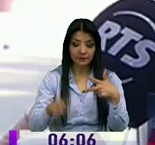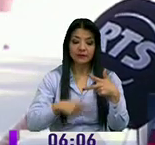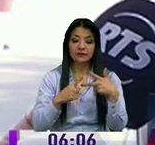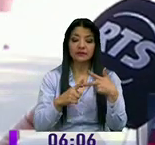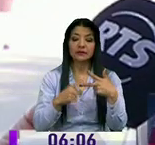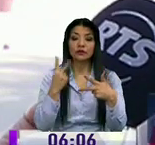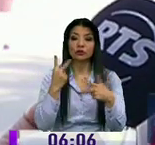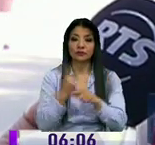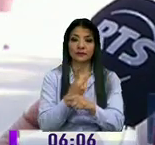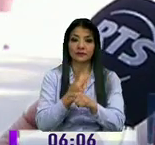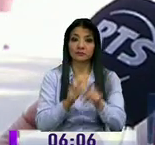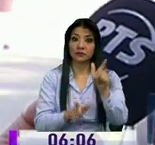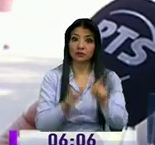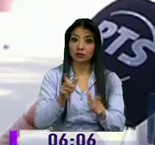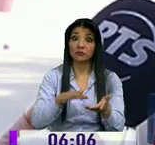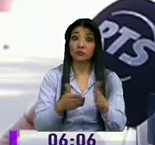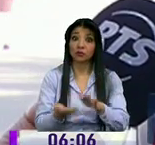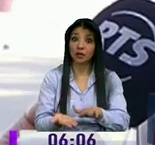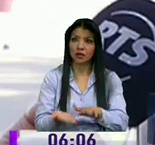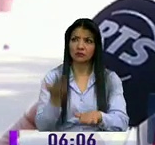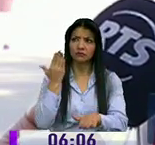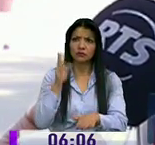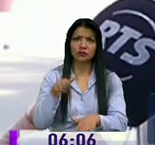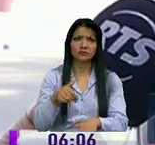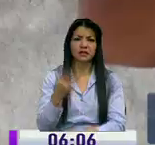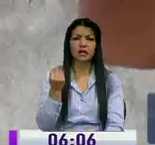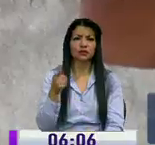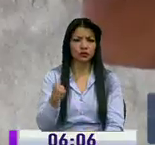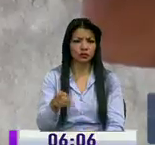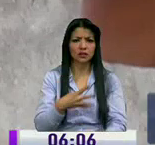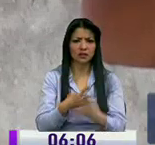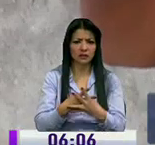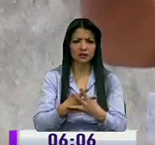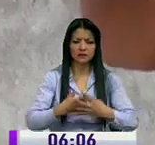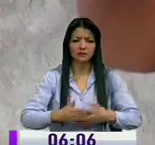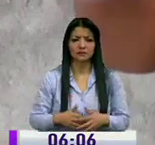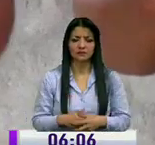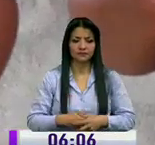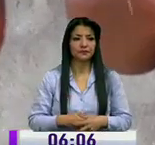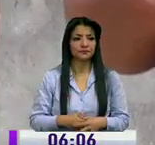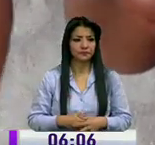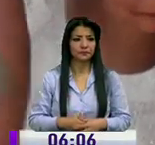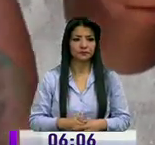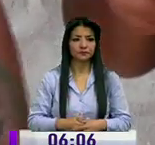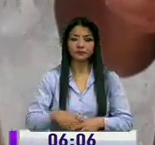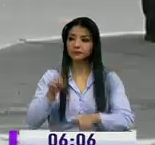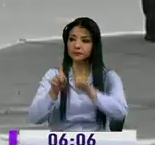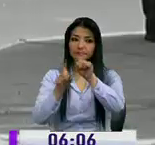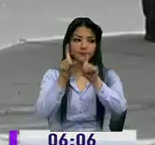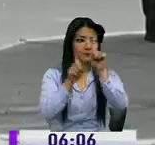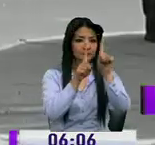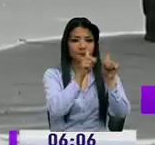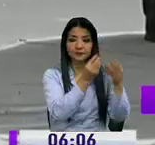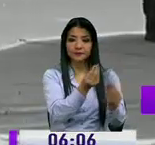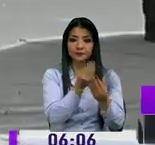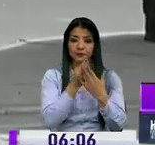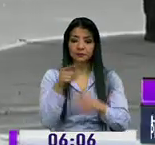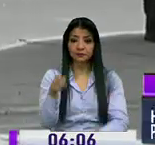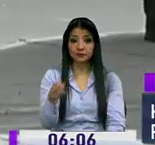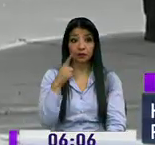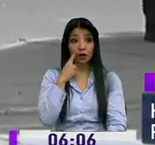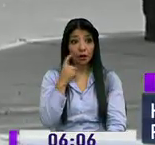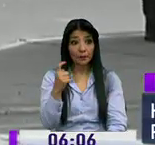por homicidio simple. Su última detención fue en el año 2014. Aunque según las primeras versiones obtenidas, el fallecido no habría